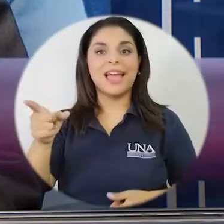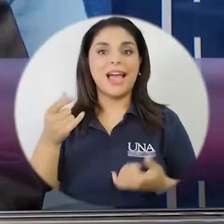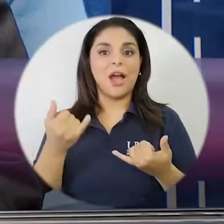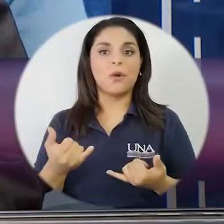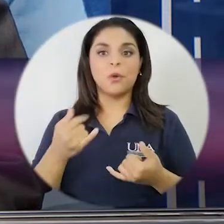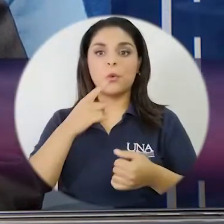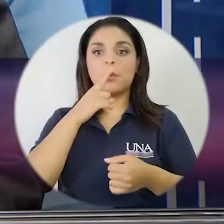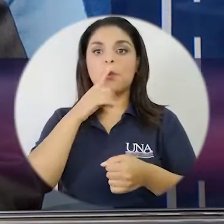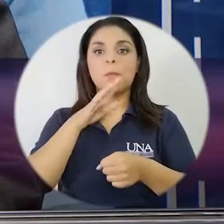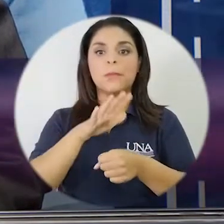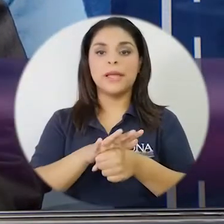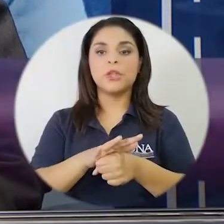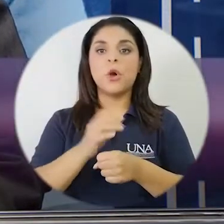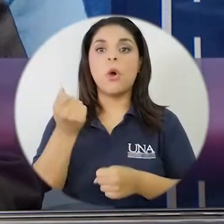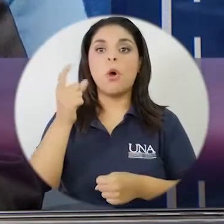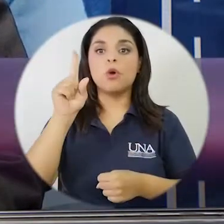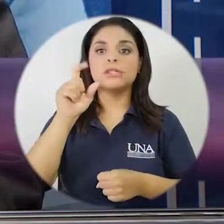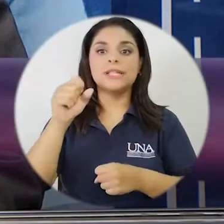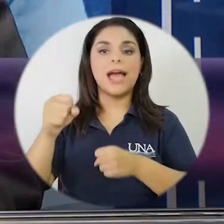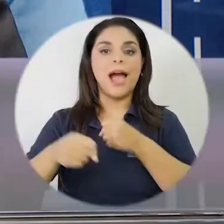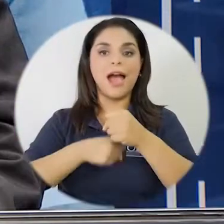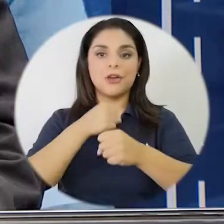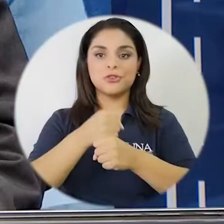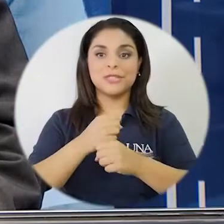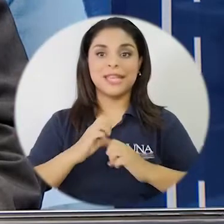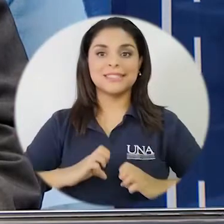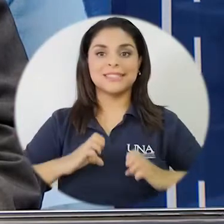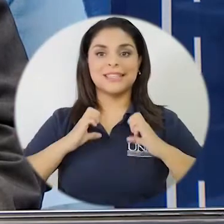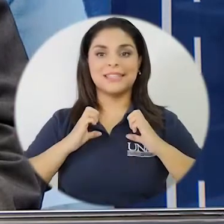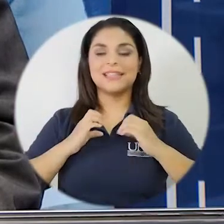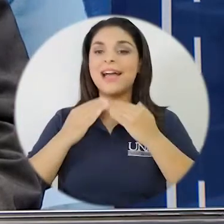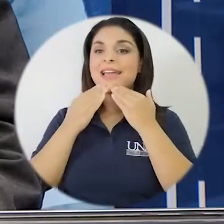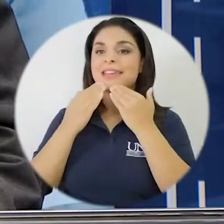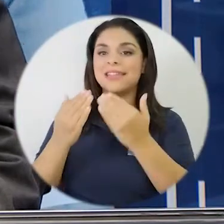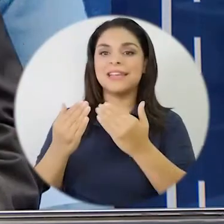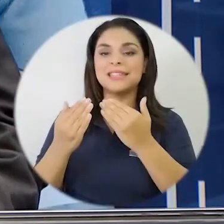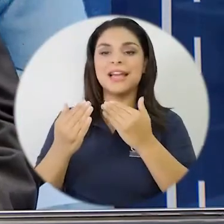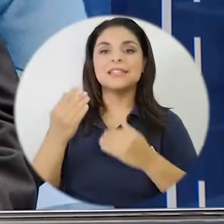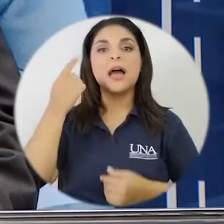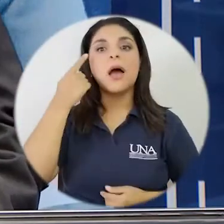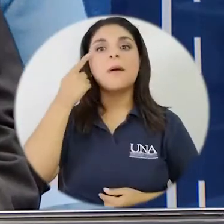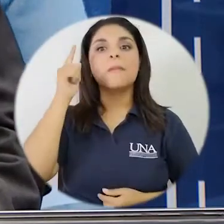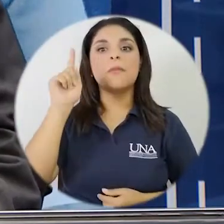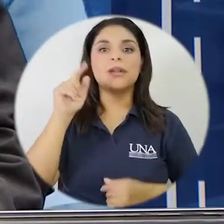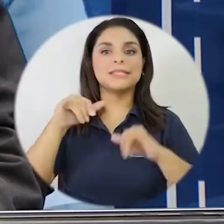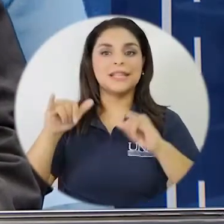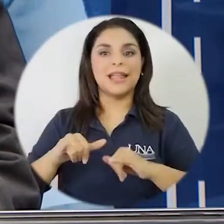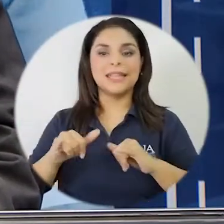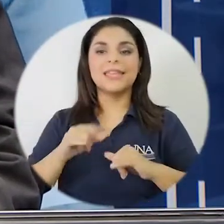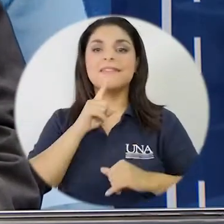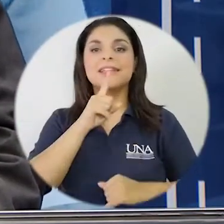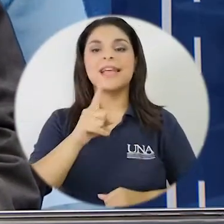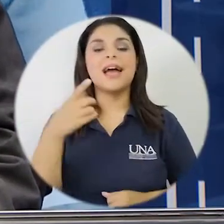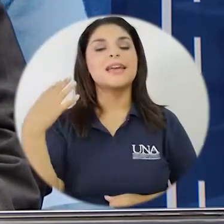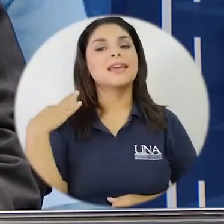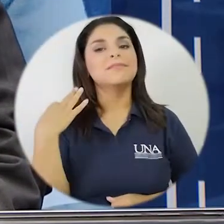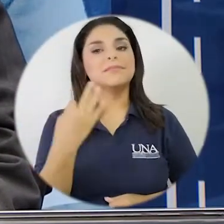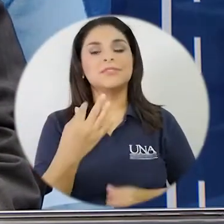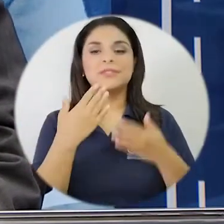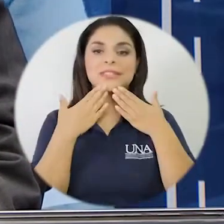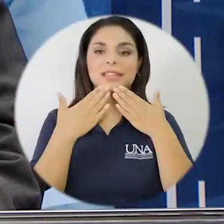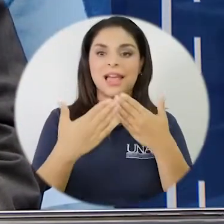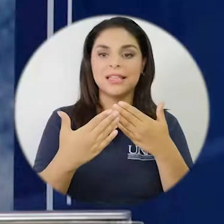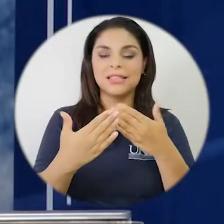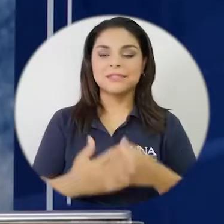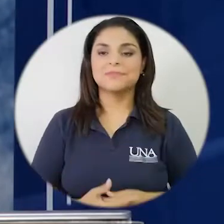pena destacar, está cumpliendo 11 años de existencia. Muchas gracias, Gustavo, por estar con nosotros. Muchísimas gracias por la invitación. Y aquí estamos a la orden nuevamente.